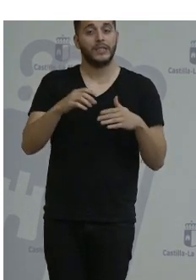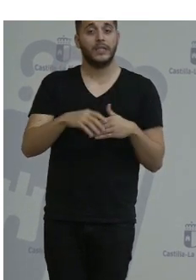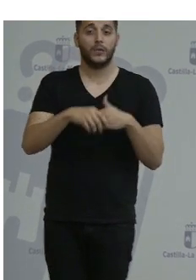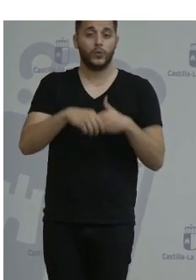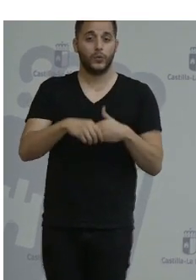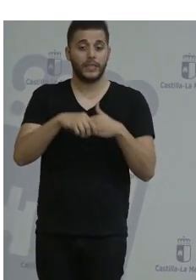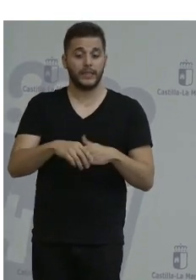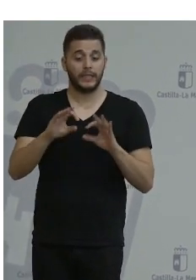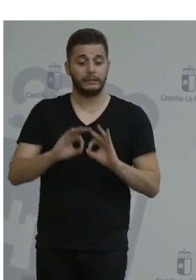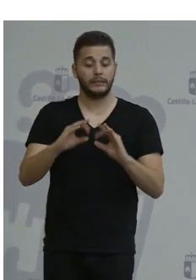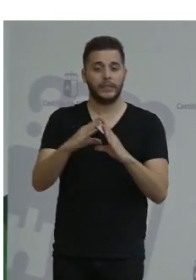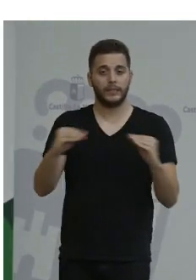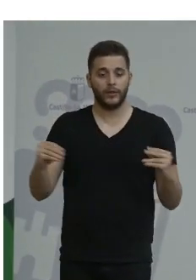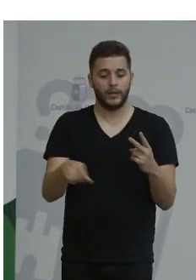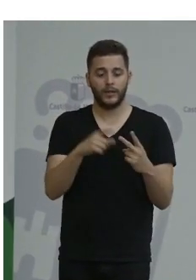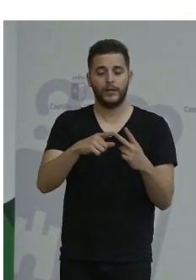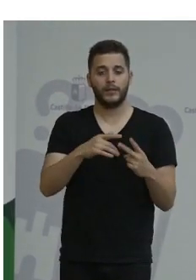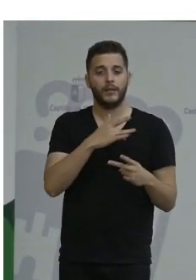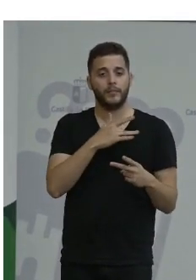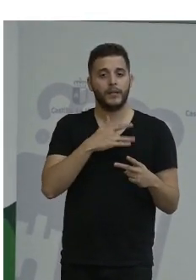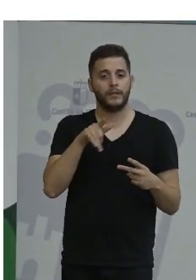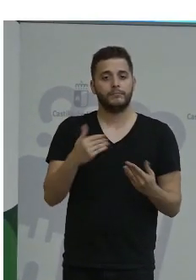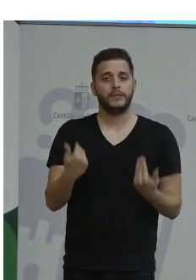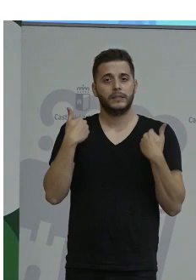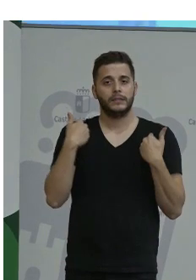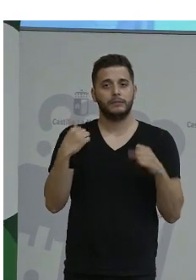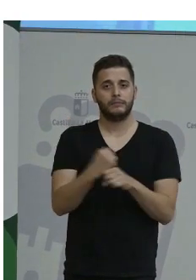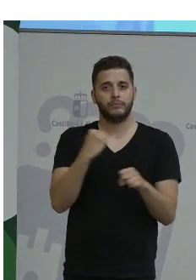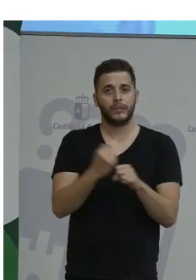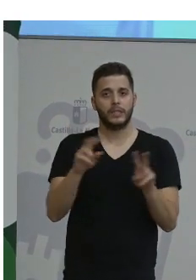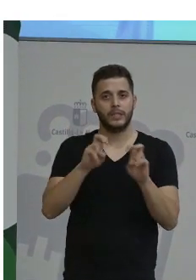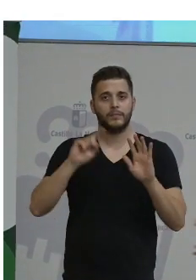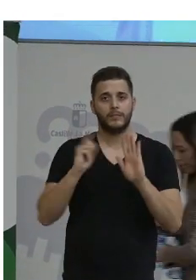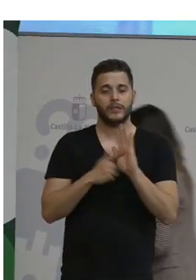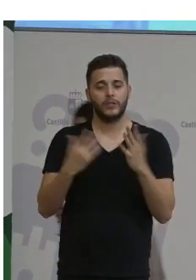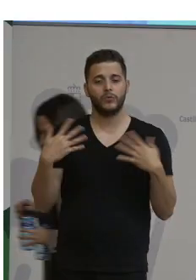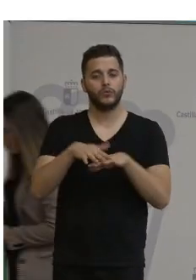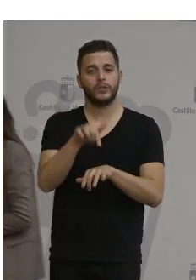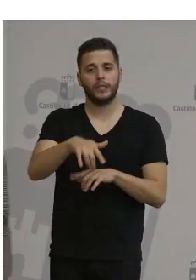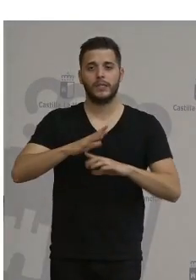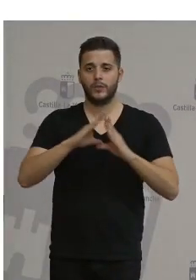y María Viejo, que es la responsable de Empleo de Plena Inclusión Andalucía.